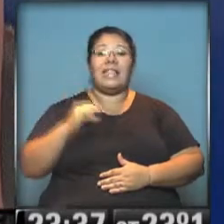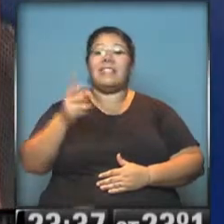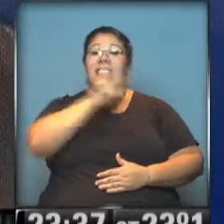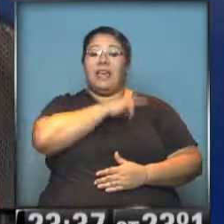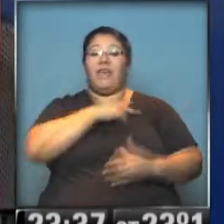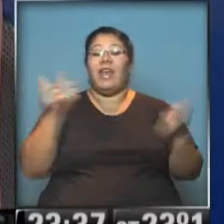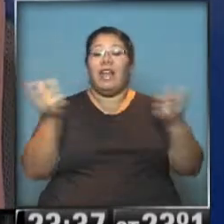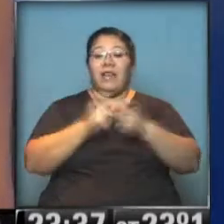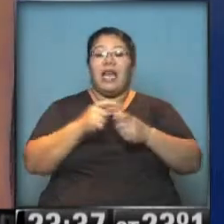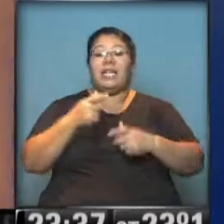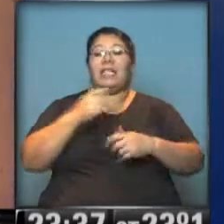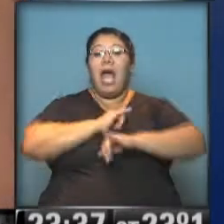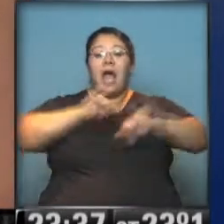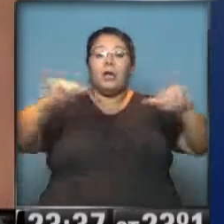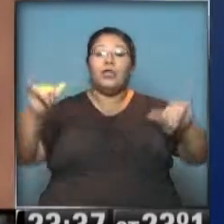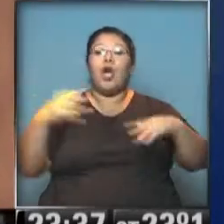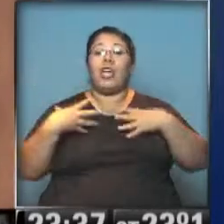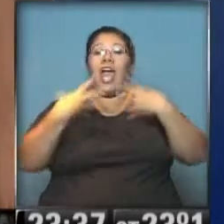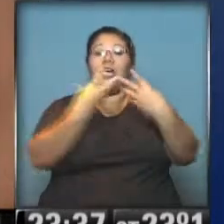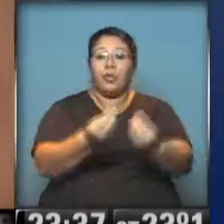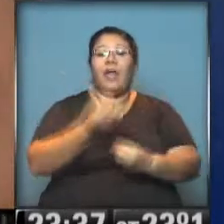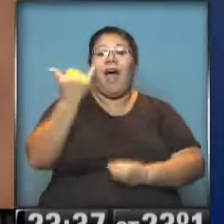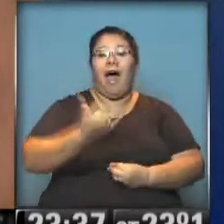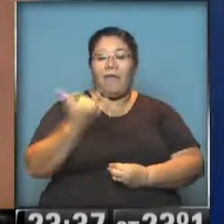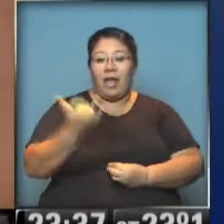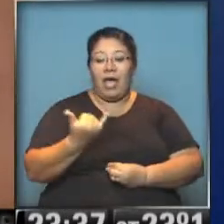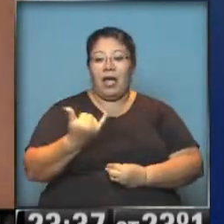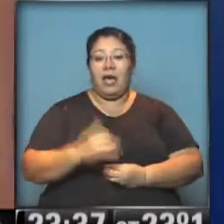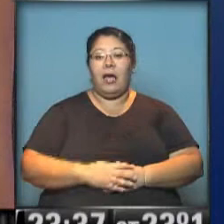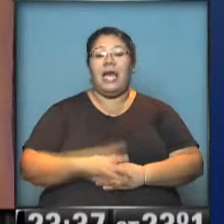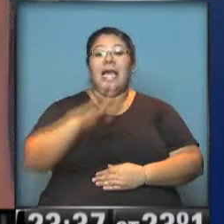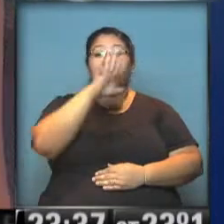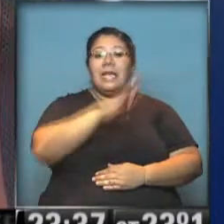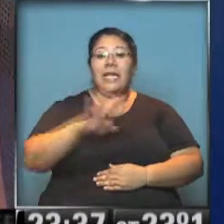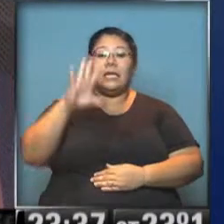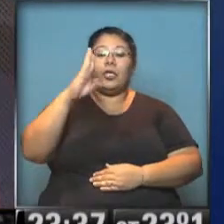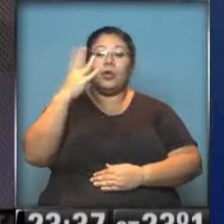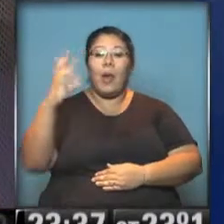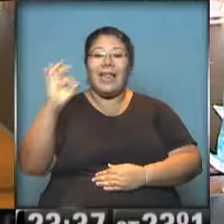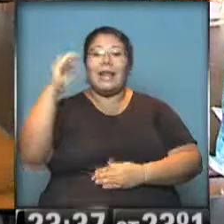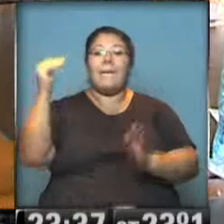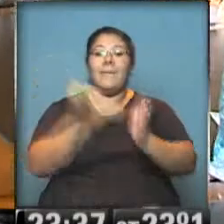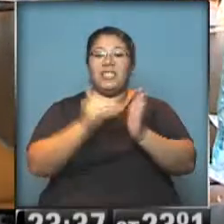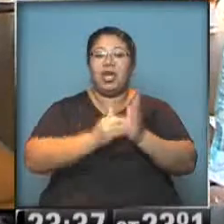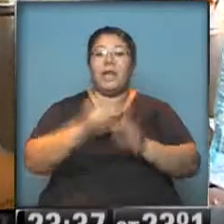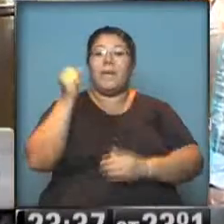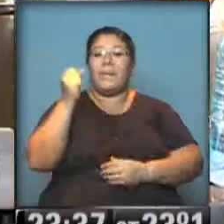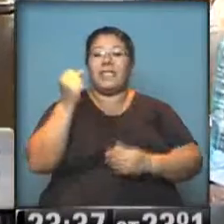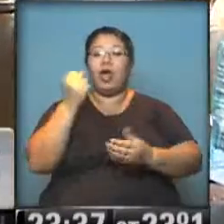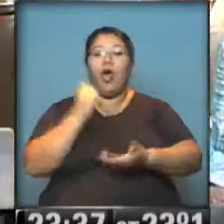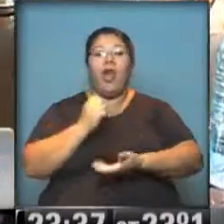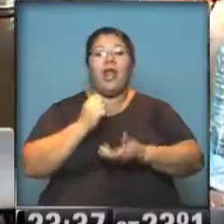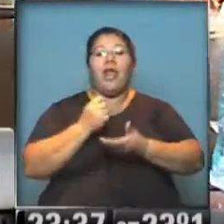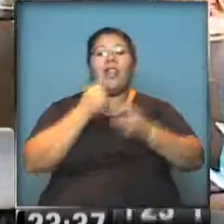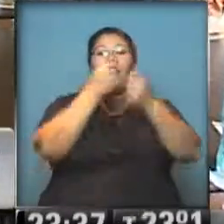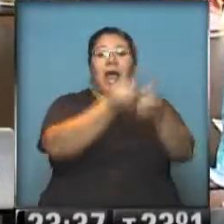habrá ayuda para los damnificados de este temporal en Córdoba. Se van a destinar 540 millones de pesos. Hemos ratificado